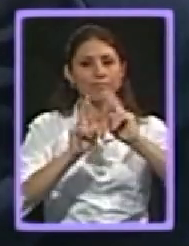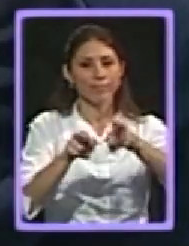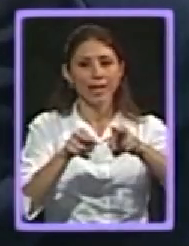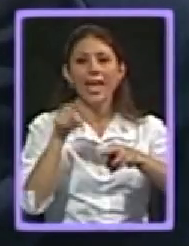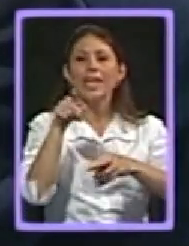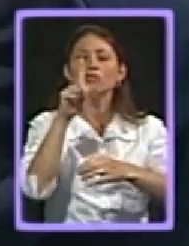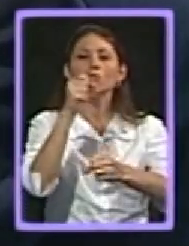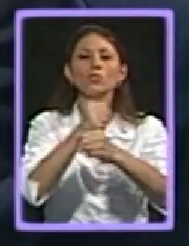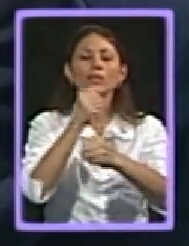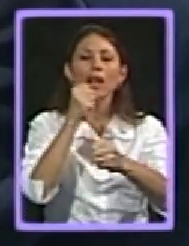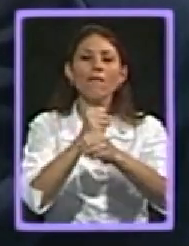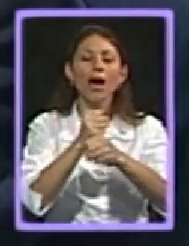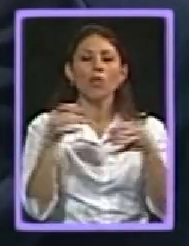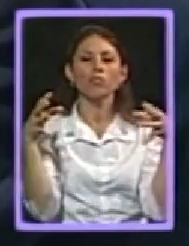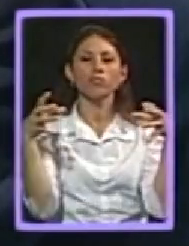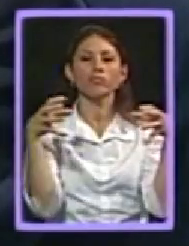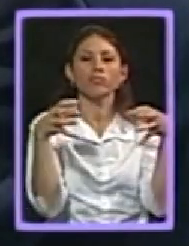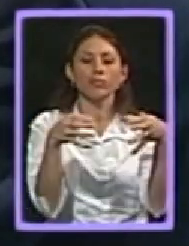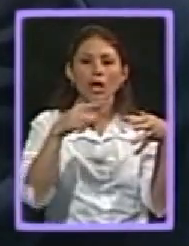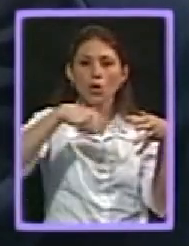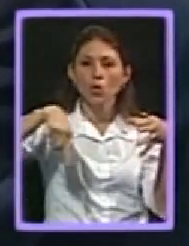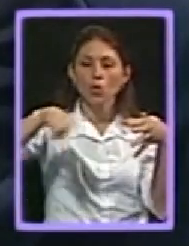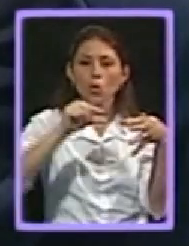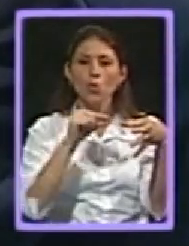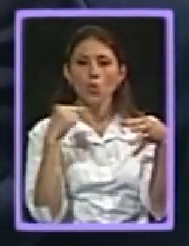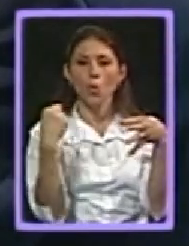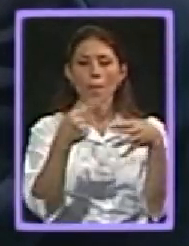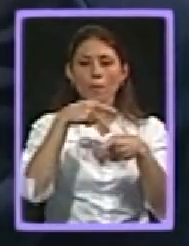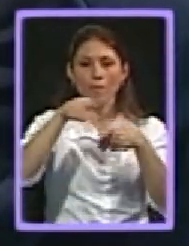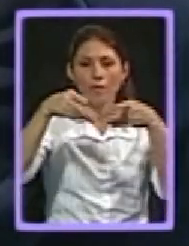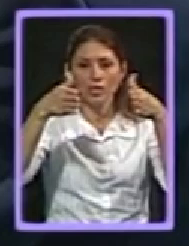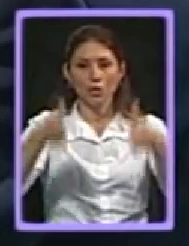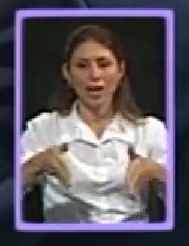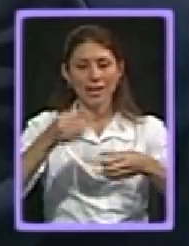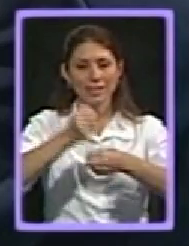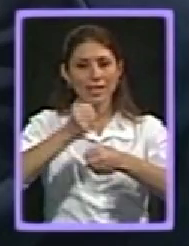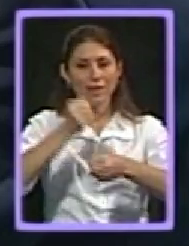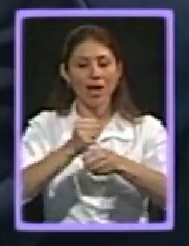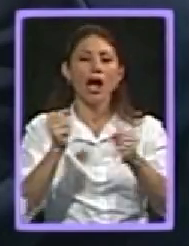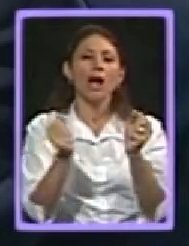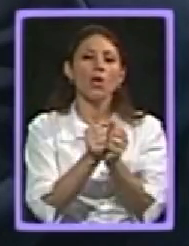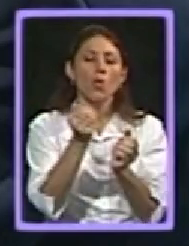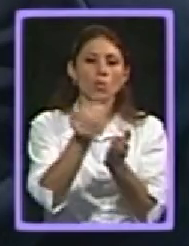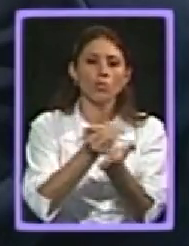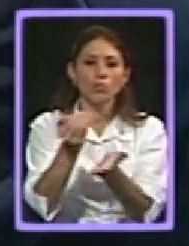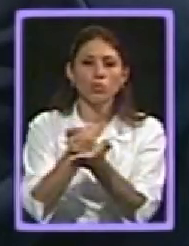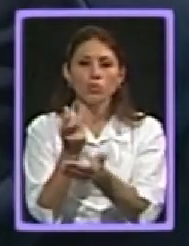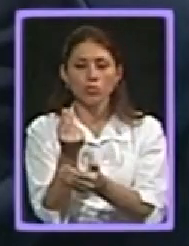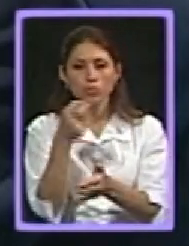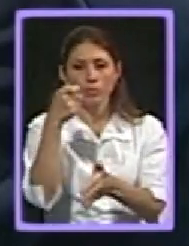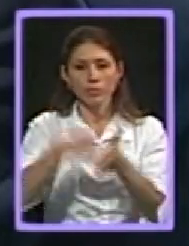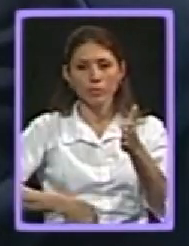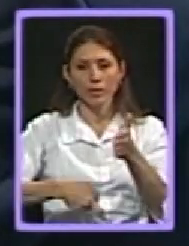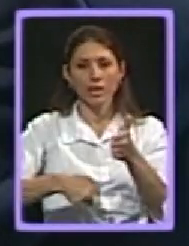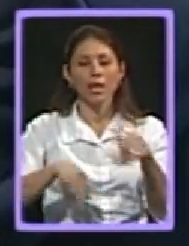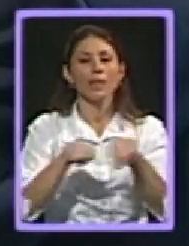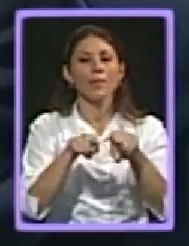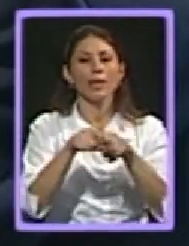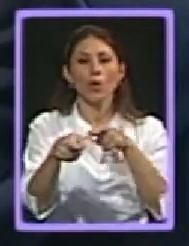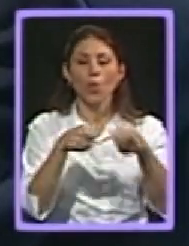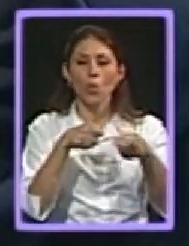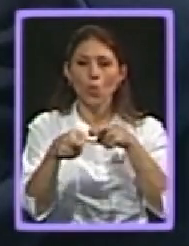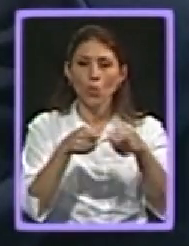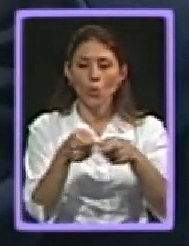los cuerpos de profesionales que trabajan en la parte de recaudación, que trabajan en la parte de control